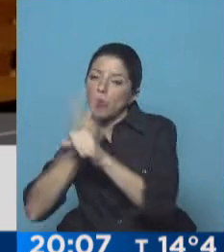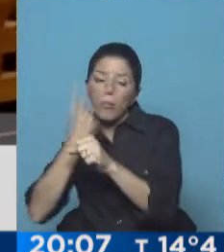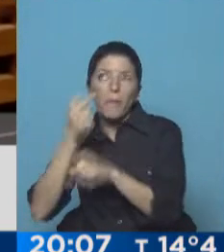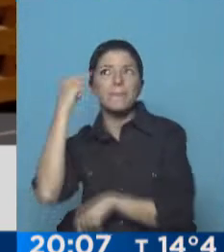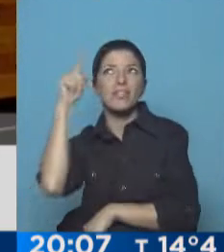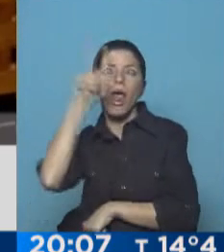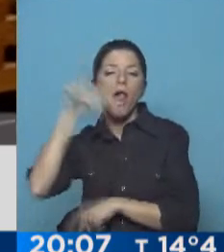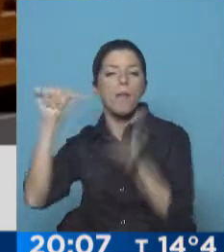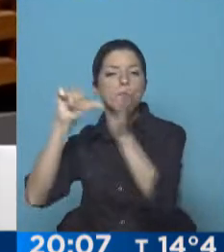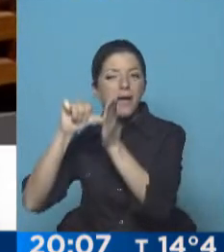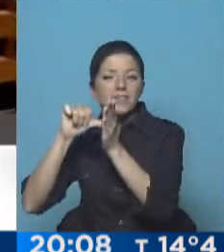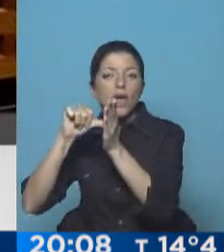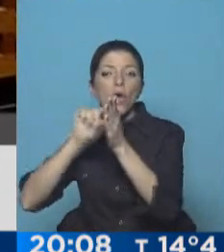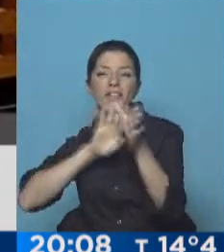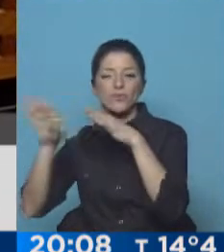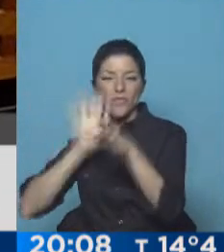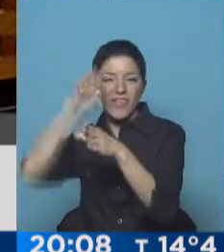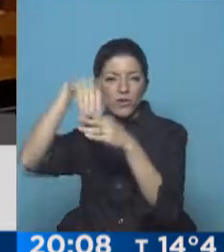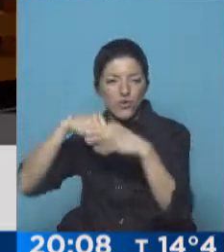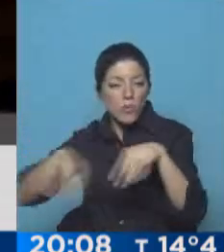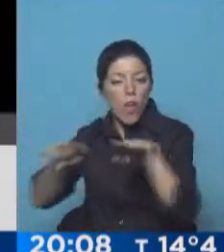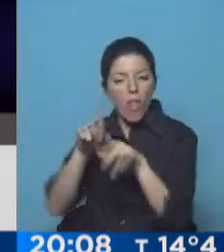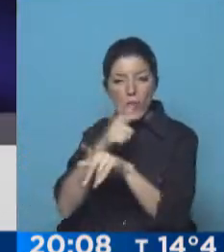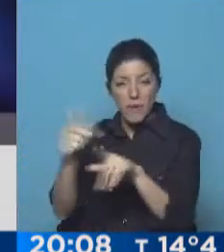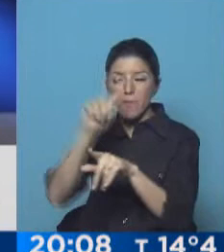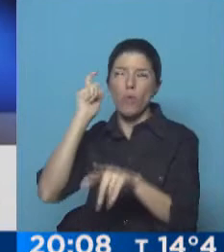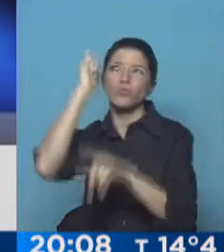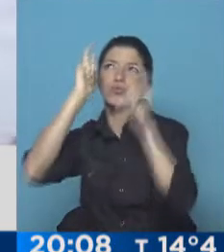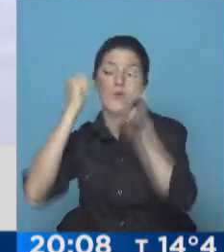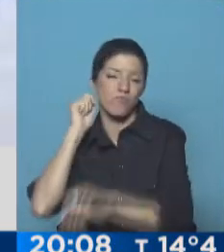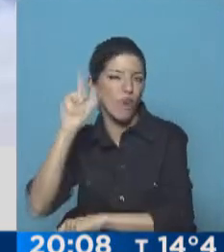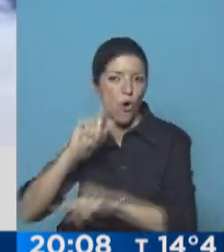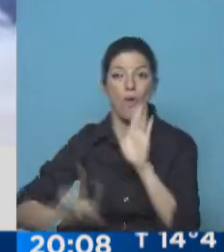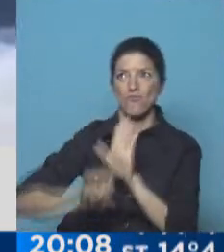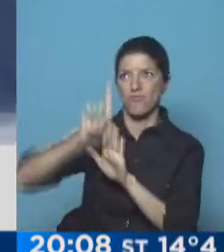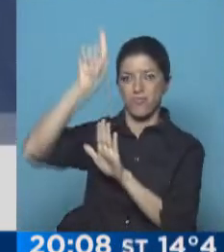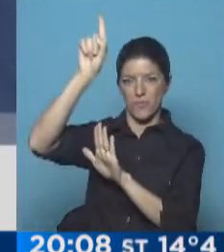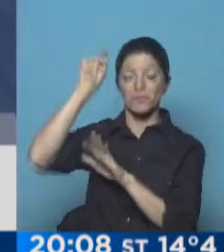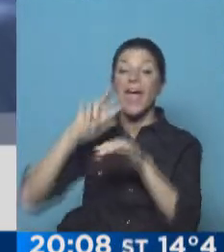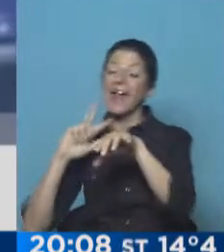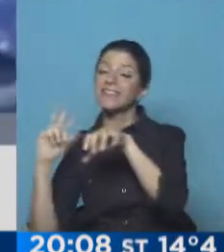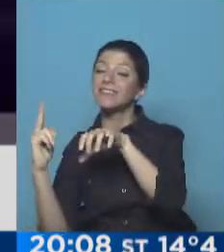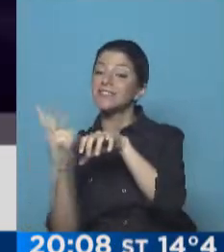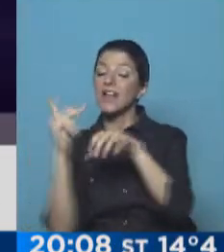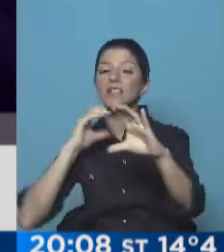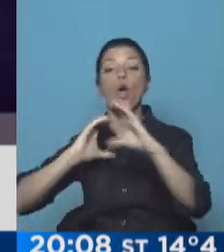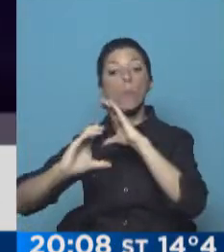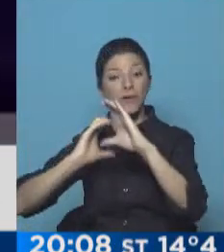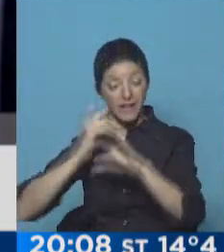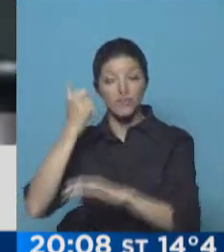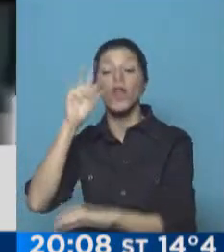en un sendero de inclusión e igualdad. El satélite de comunicaciones geoestacionario